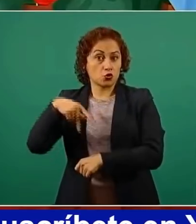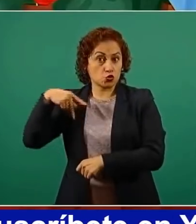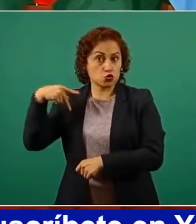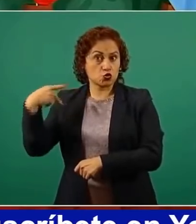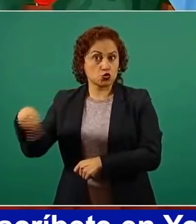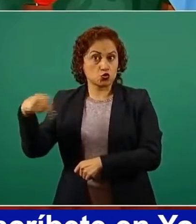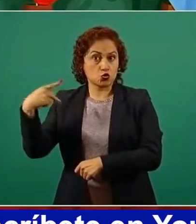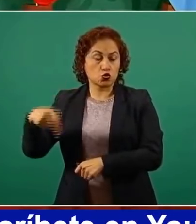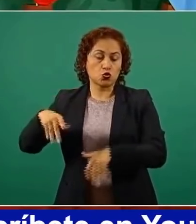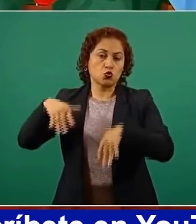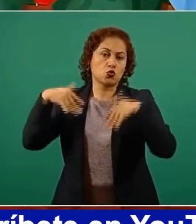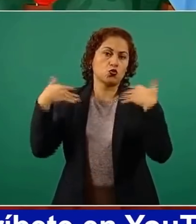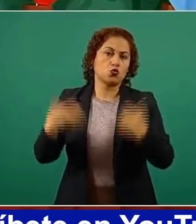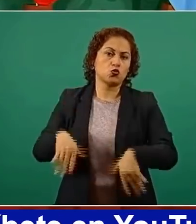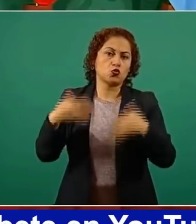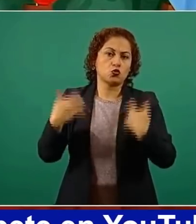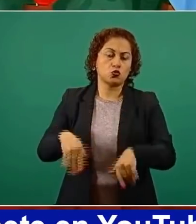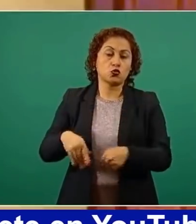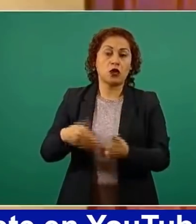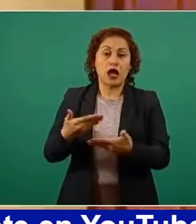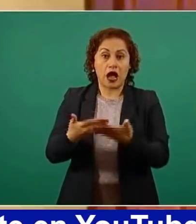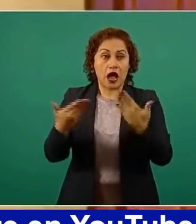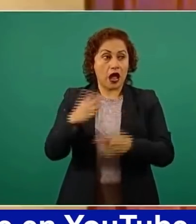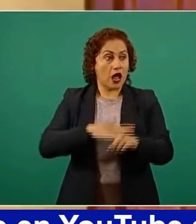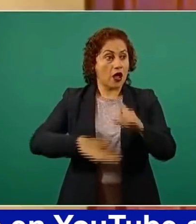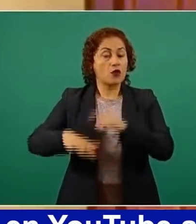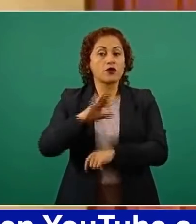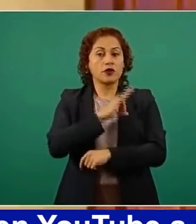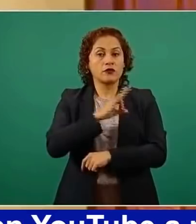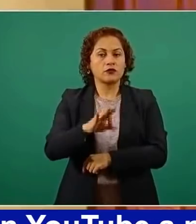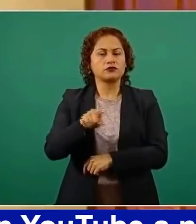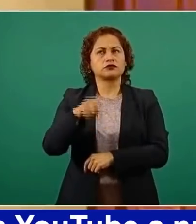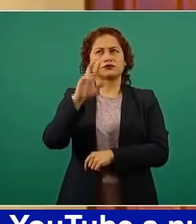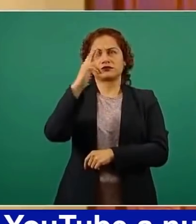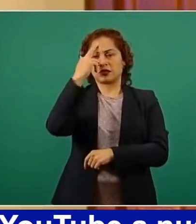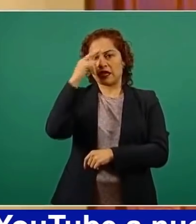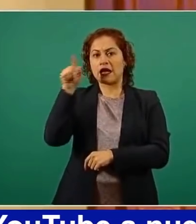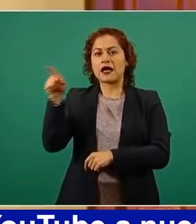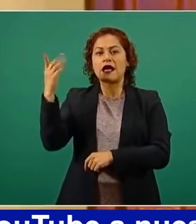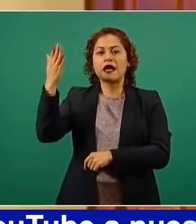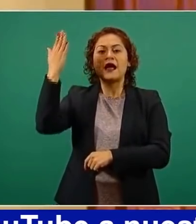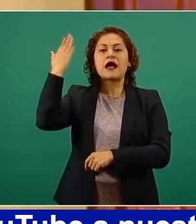de principio a fin. Todavía estaba en Ciudad Juárez